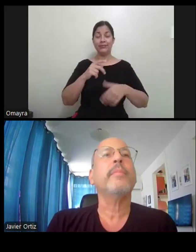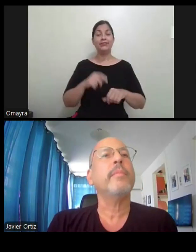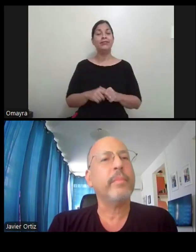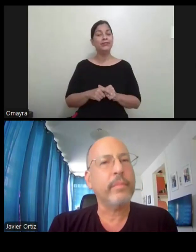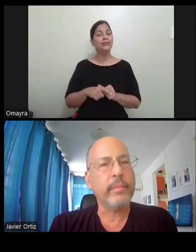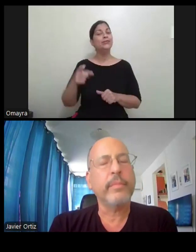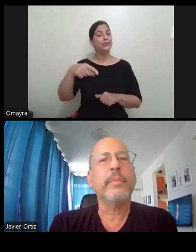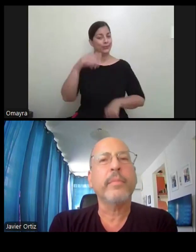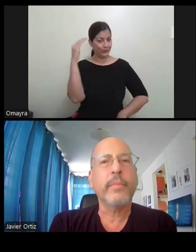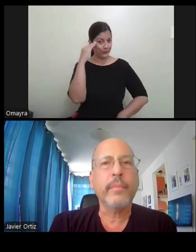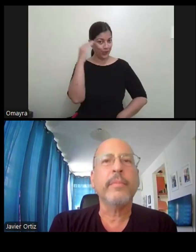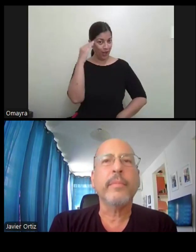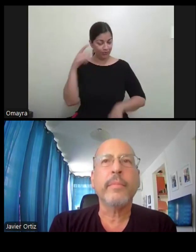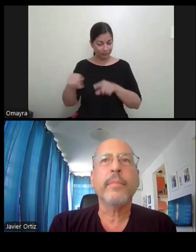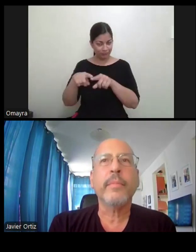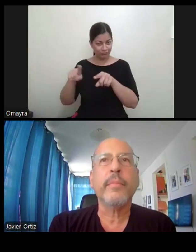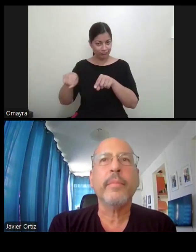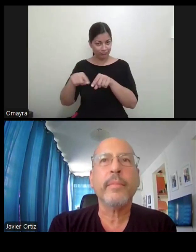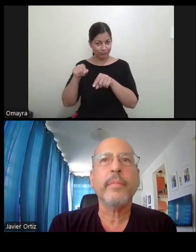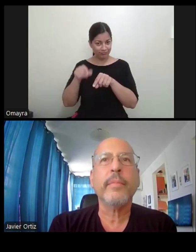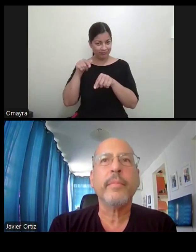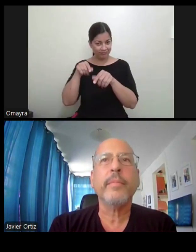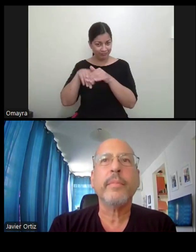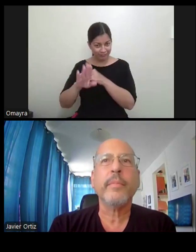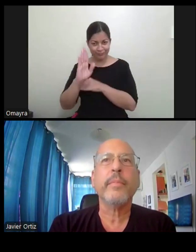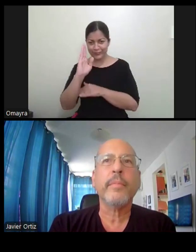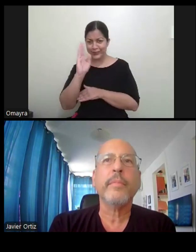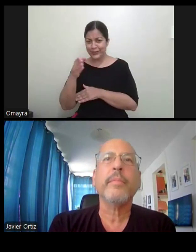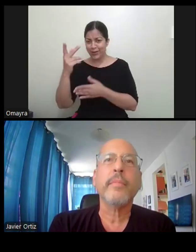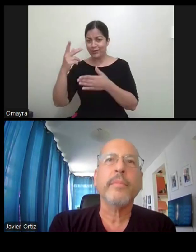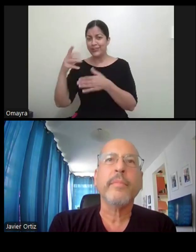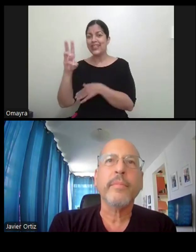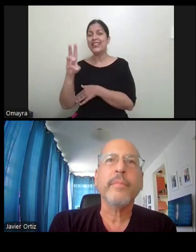es donde ya usted sabe que está esa pestañita para que usted tenga acceso directo a los